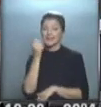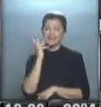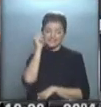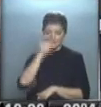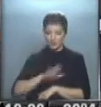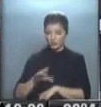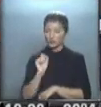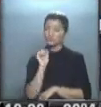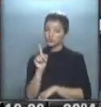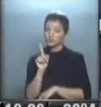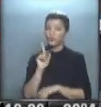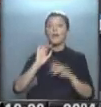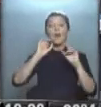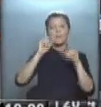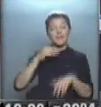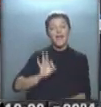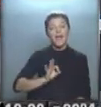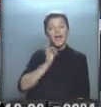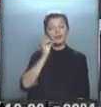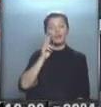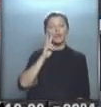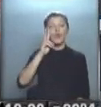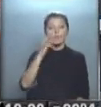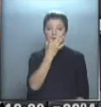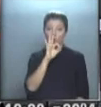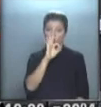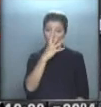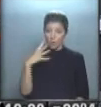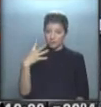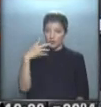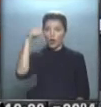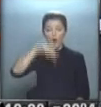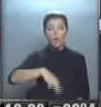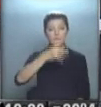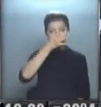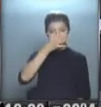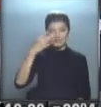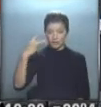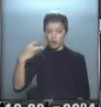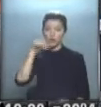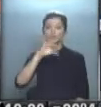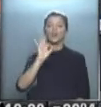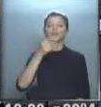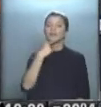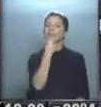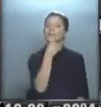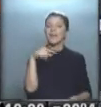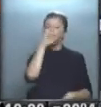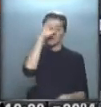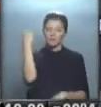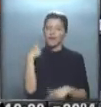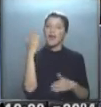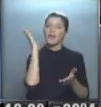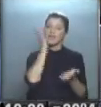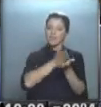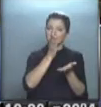año 2004, un día como hoy, o sea, 22 de octubre, es el Día Nacional del Derecho a la Identidad. Allí está Ariel. Buenas noches, Ariel,